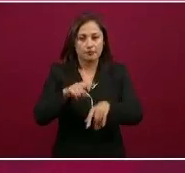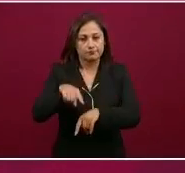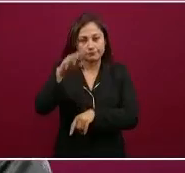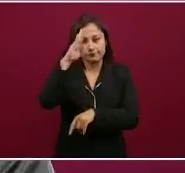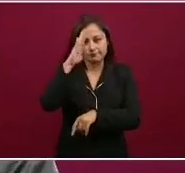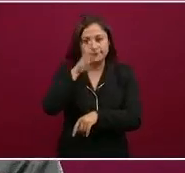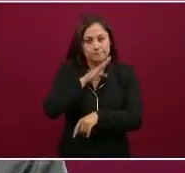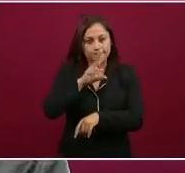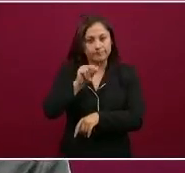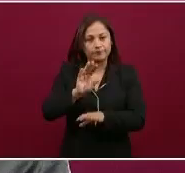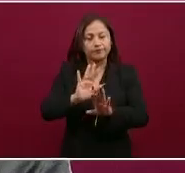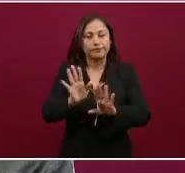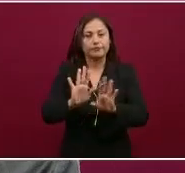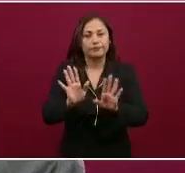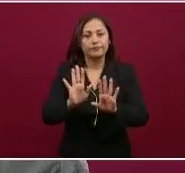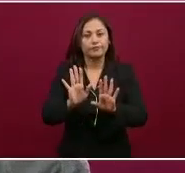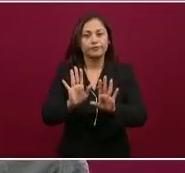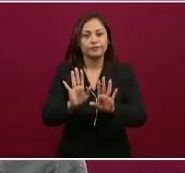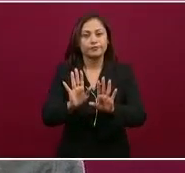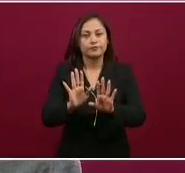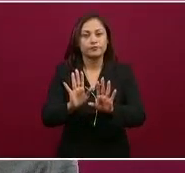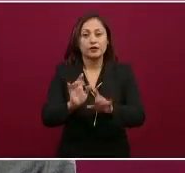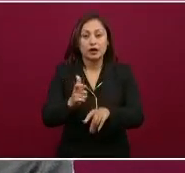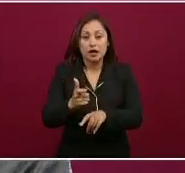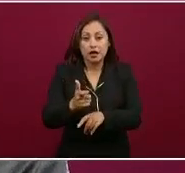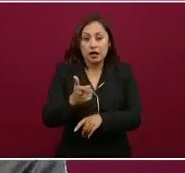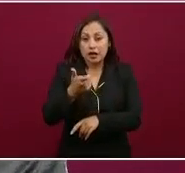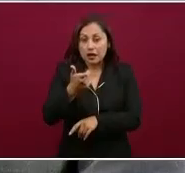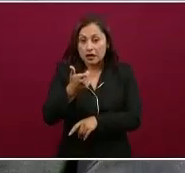no suben los precios